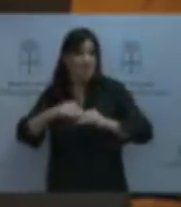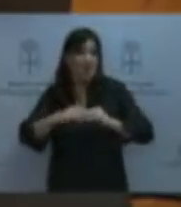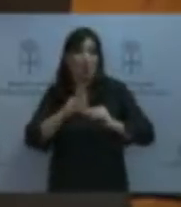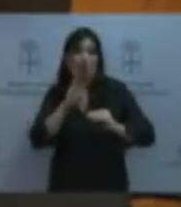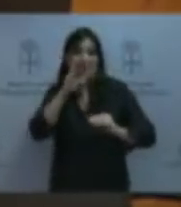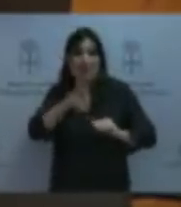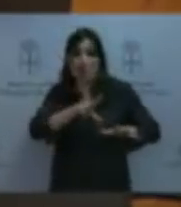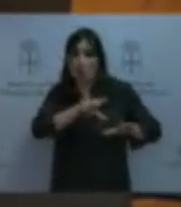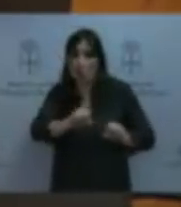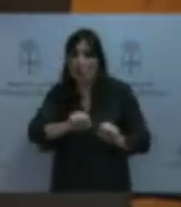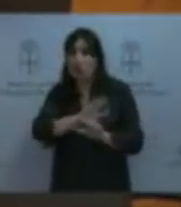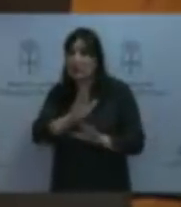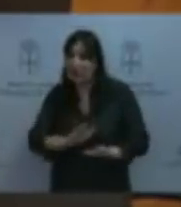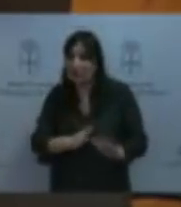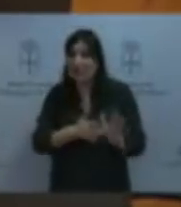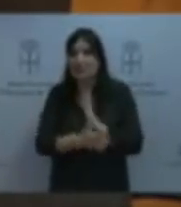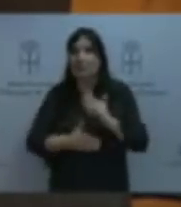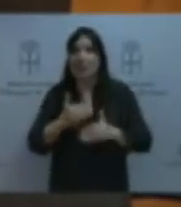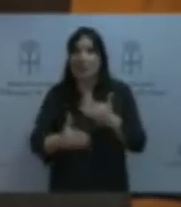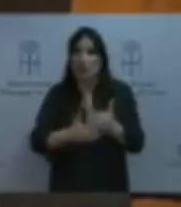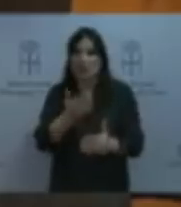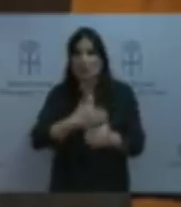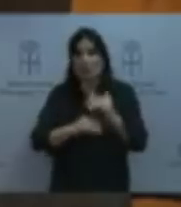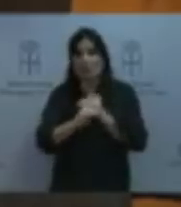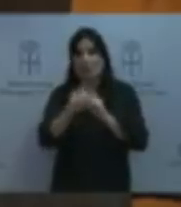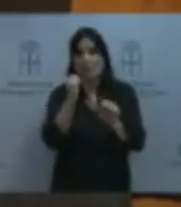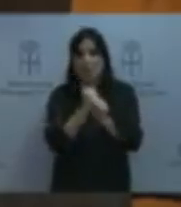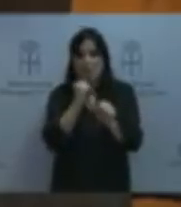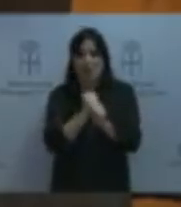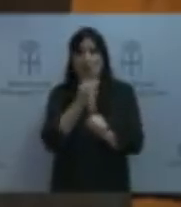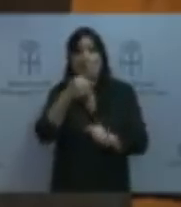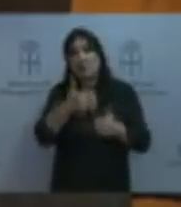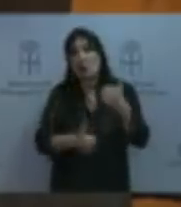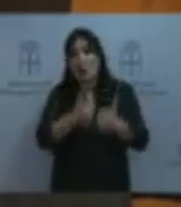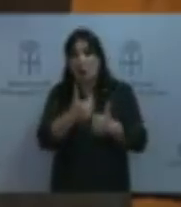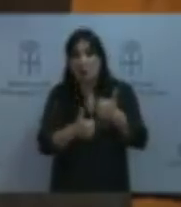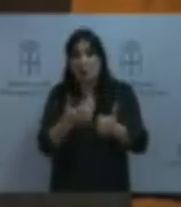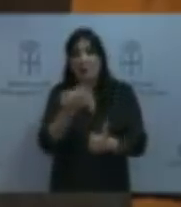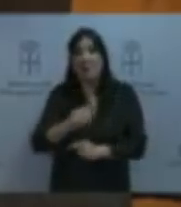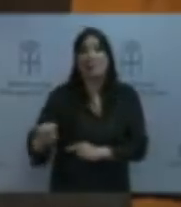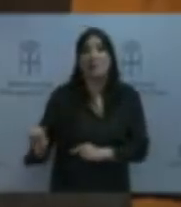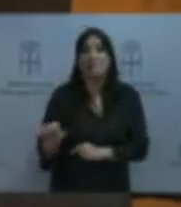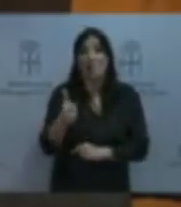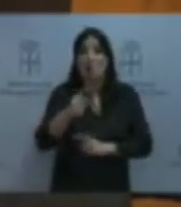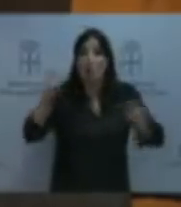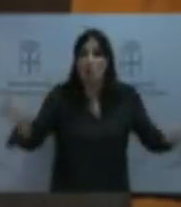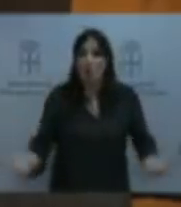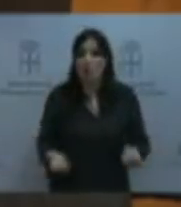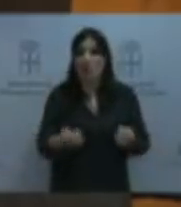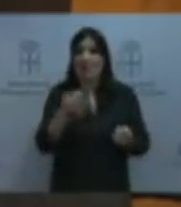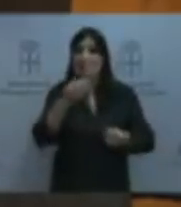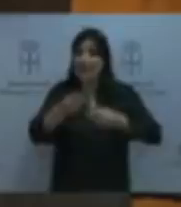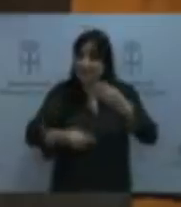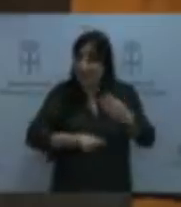proceso estabilizador de empleo y la OPE deberá aprobarse, publicarse y desarrollarse en los 3 años siguientes, hasta